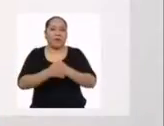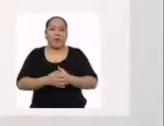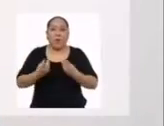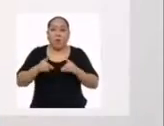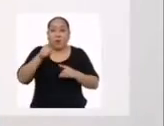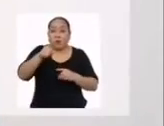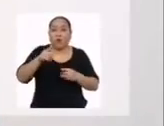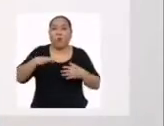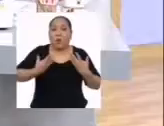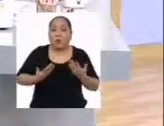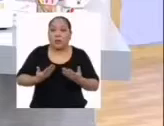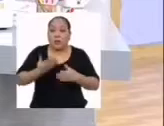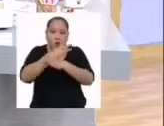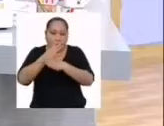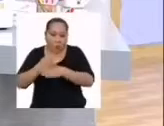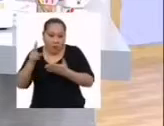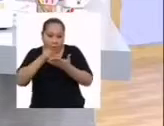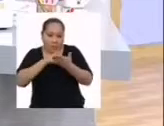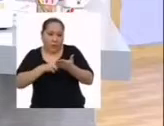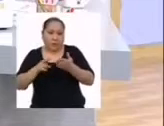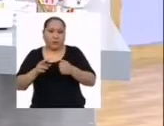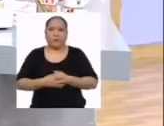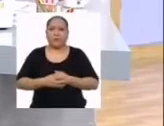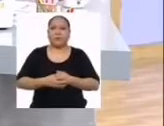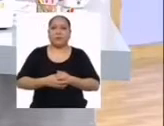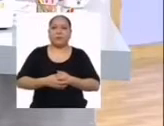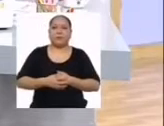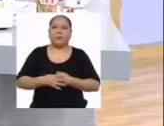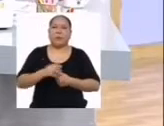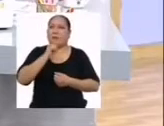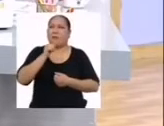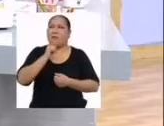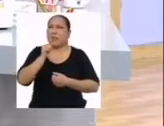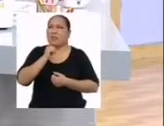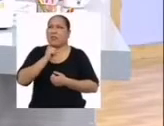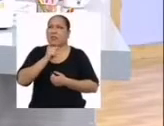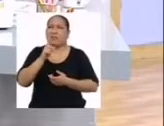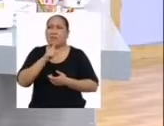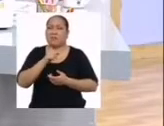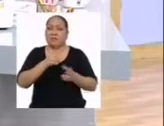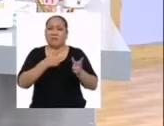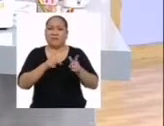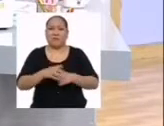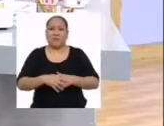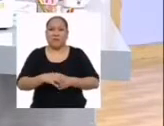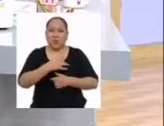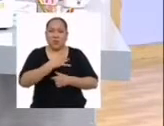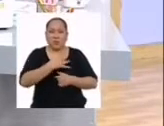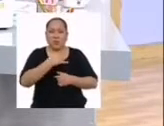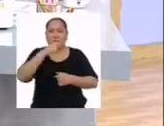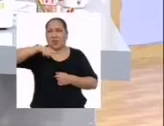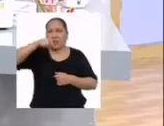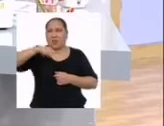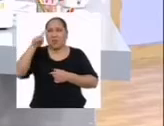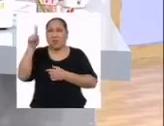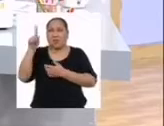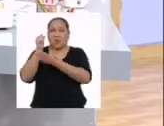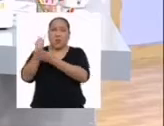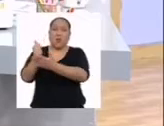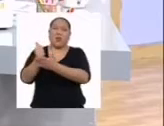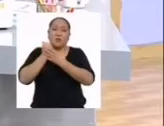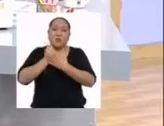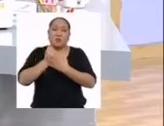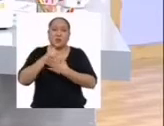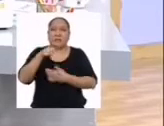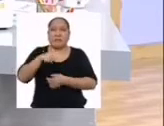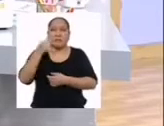me lo compartes para leerlo. Es que todavía no está listo, profesora. De hecho, siento que necesito su ayuda y justo por eso la